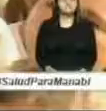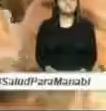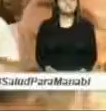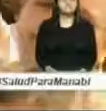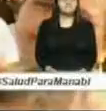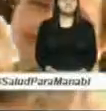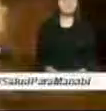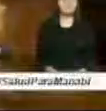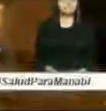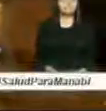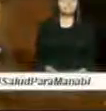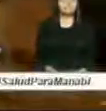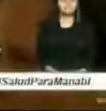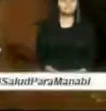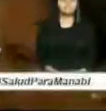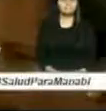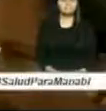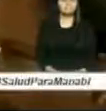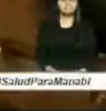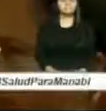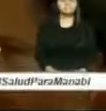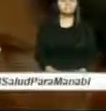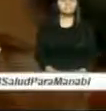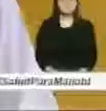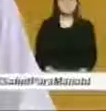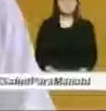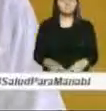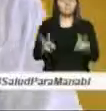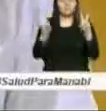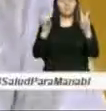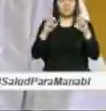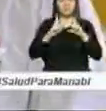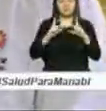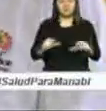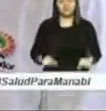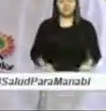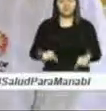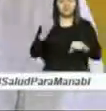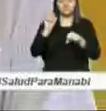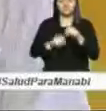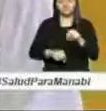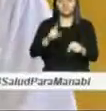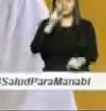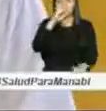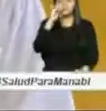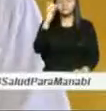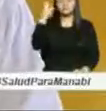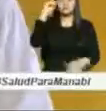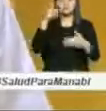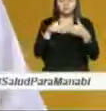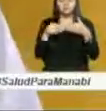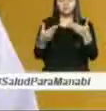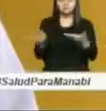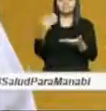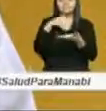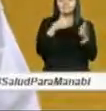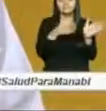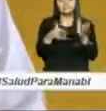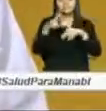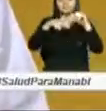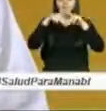Solo en el sector salud, el daño ascendía a cerca de 100 millones de dólares. Nuestro plan de reconstrucción,